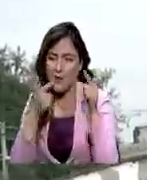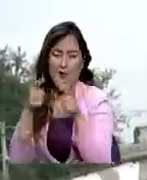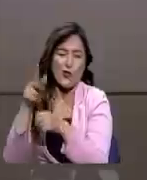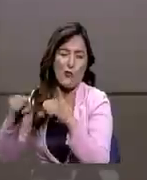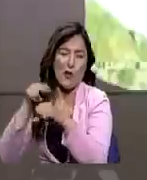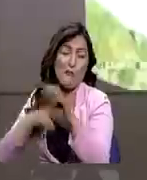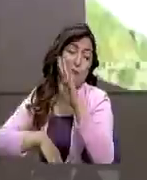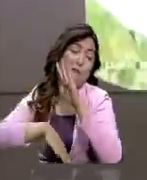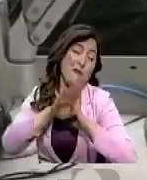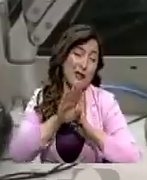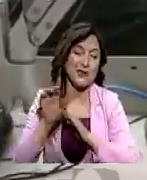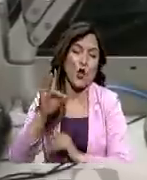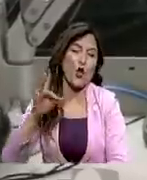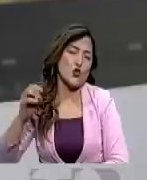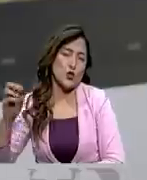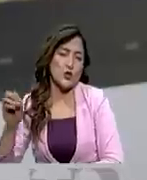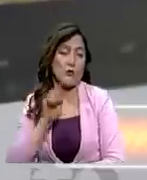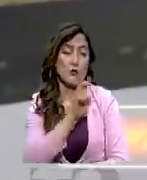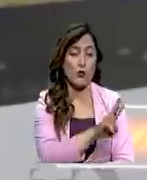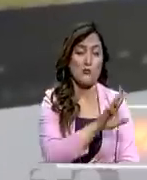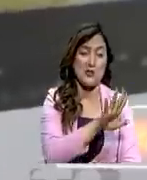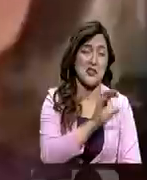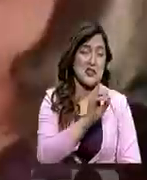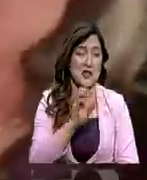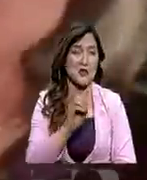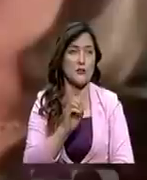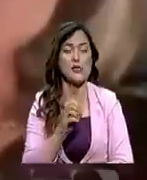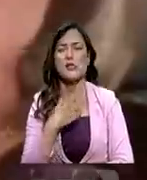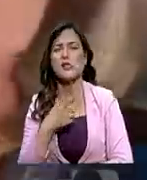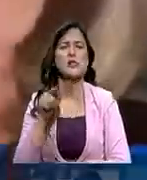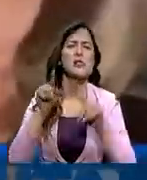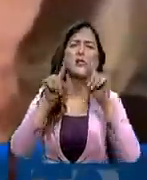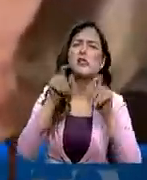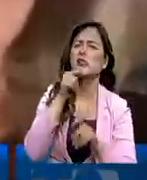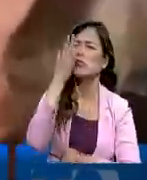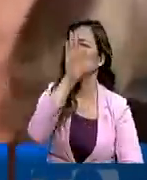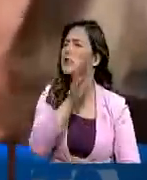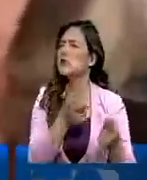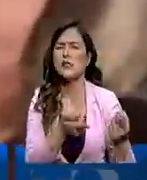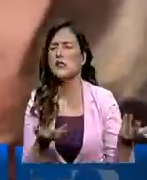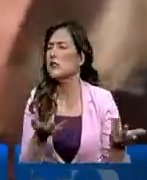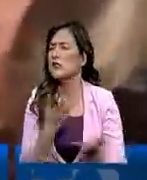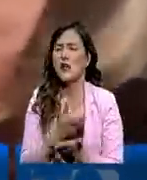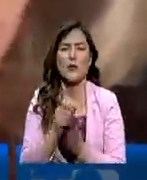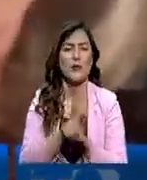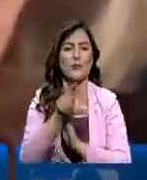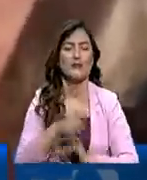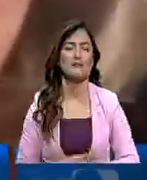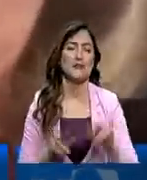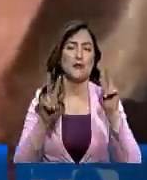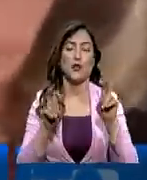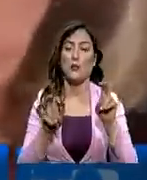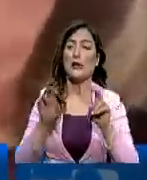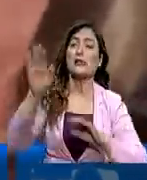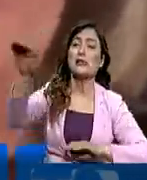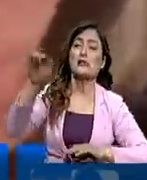videovigilancia, que cuesta 800, y nadie responde. Es de esos temas intocables, de los cuales no se puede